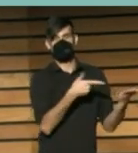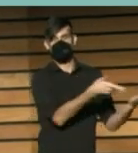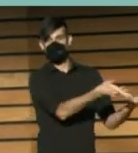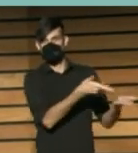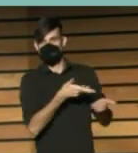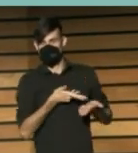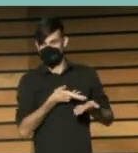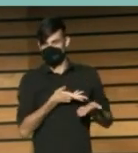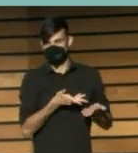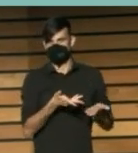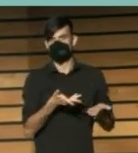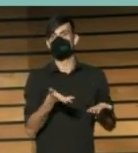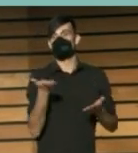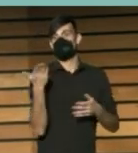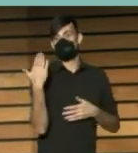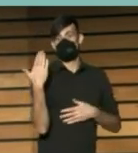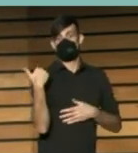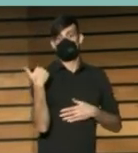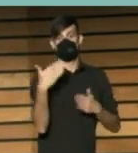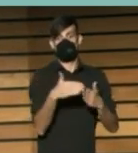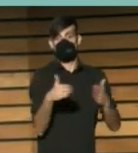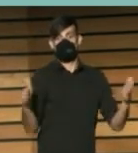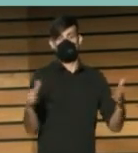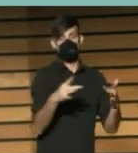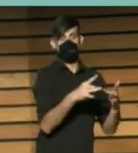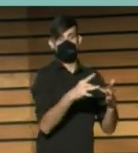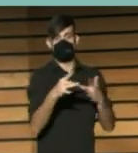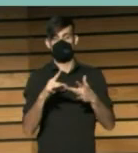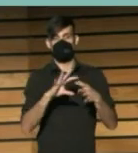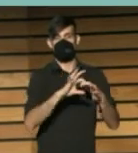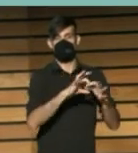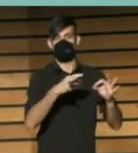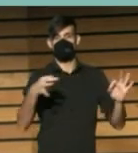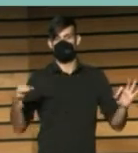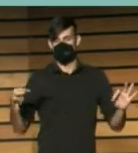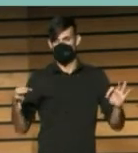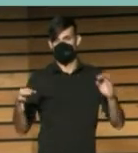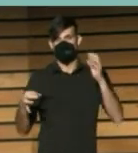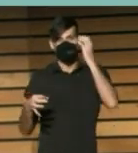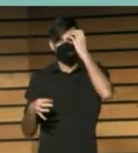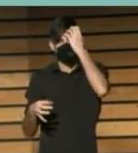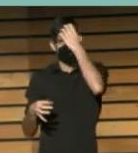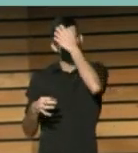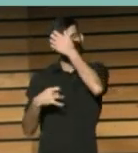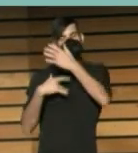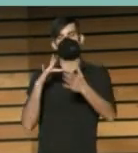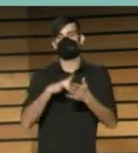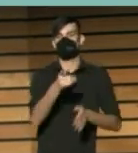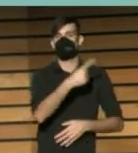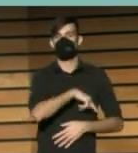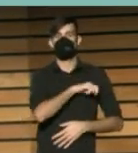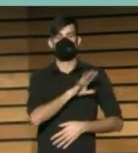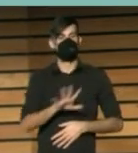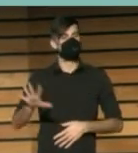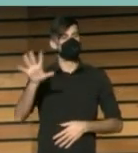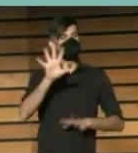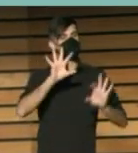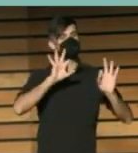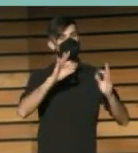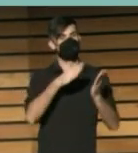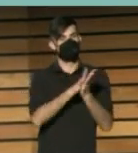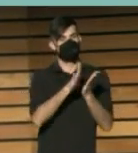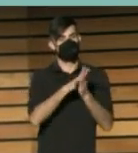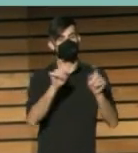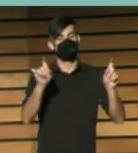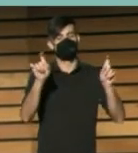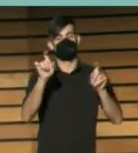poco, en la inauguración del LIBER, de la feria que realizamos en España para el sector de la edición, el